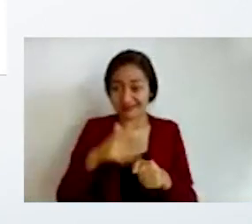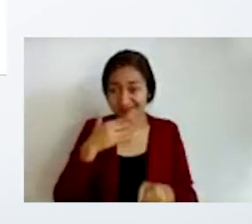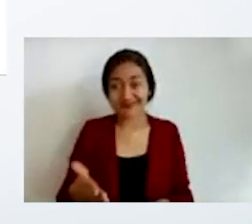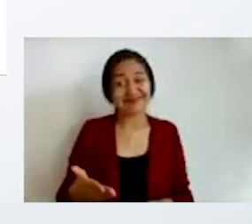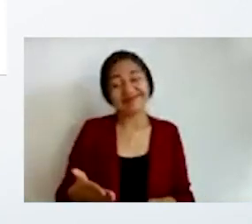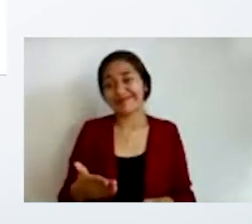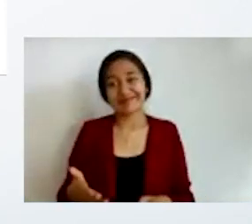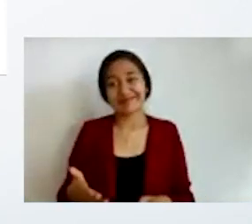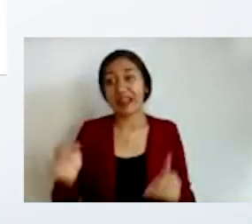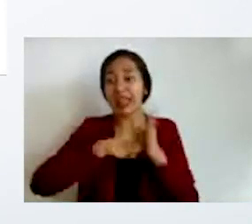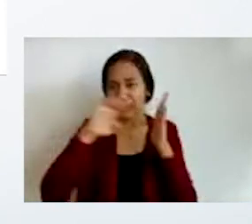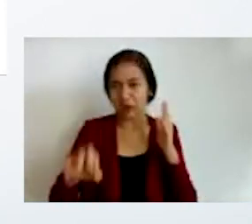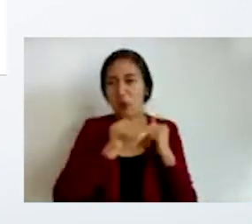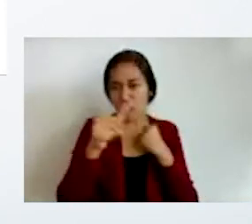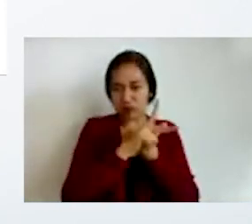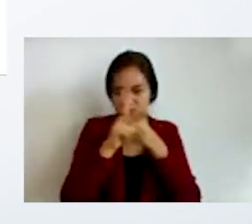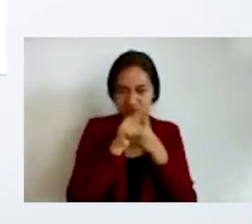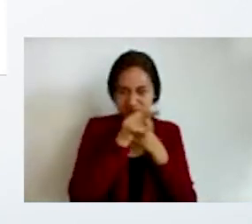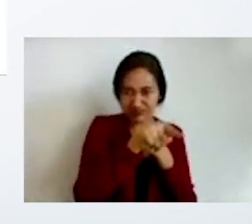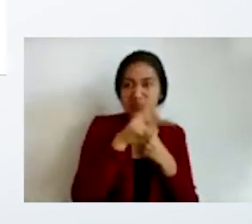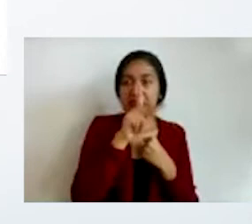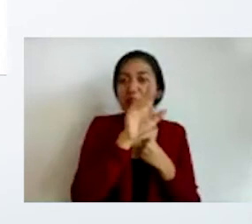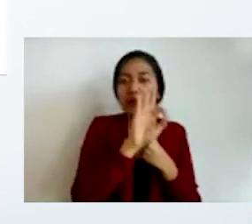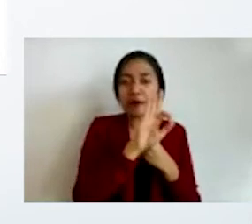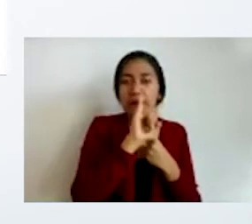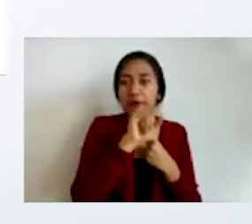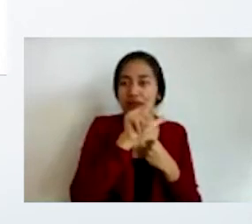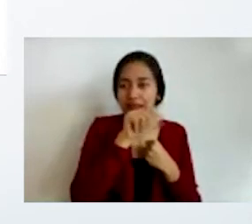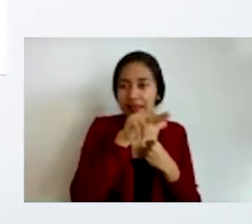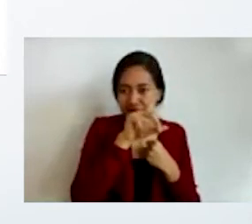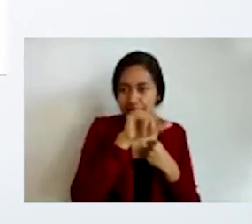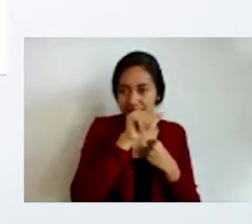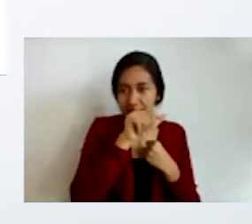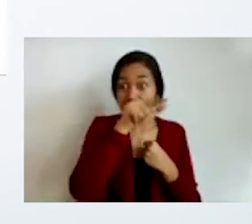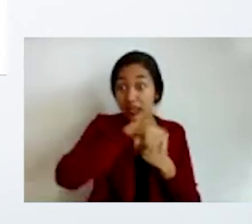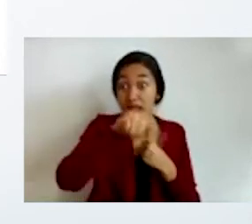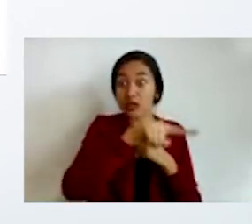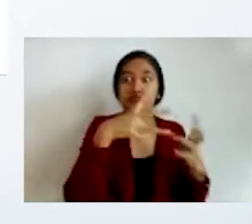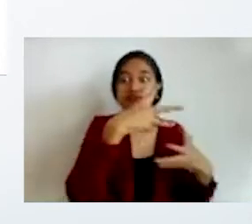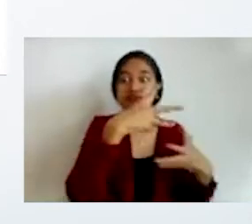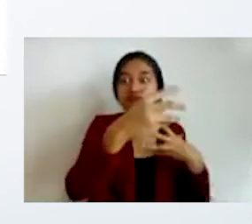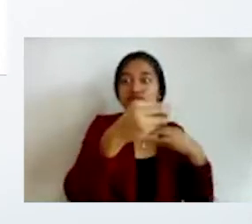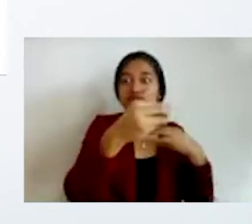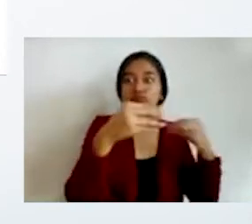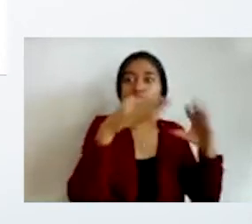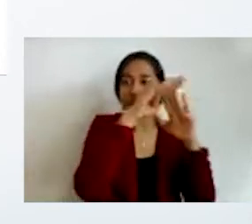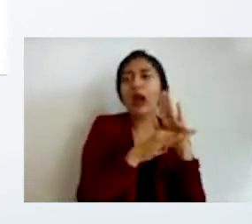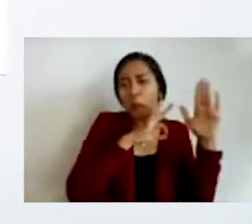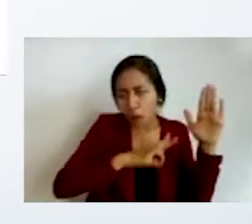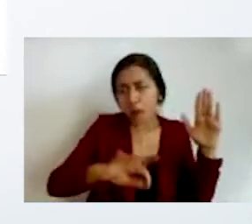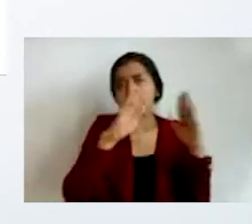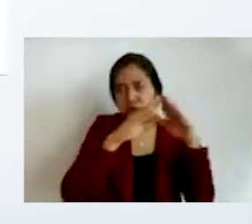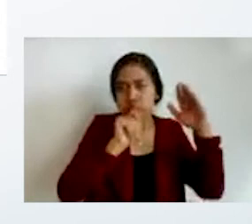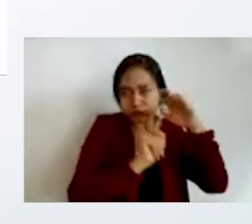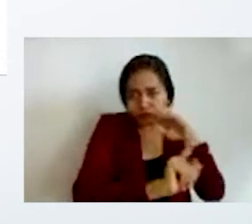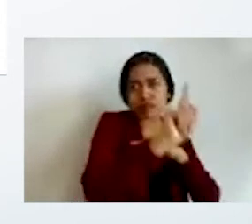a su actividad cotidiana porque el riesgo de contagio ha disminuido mucho. Incluso un país como Italia lo puede hacer,